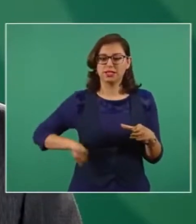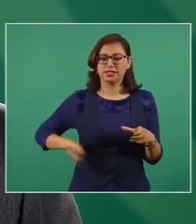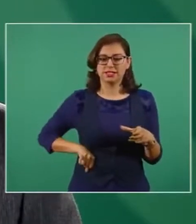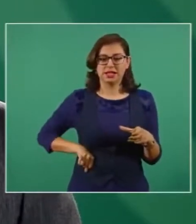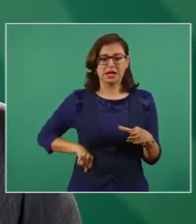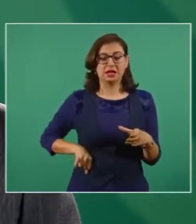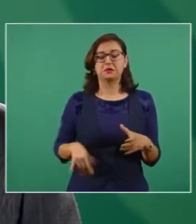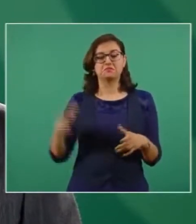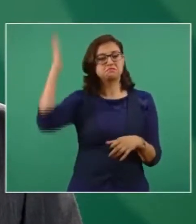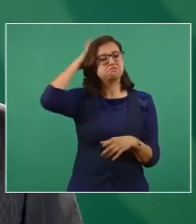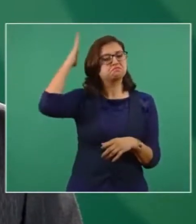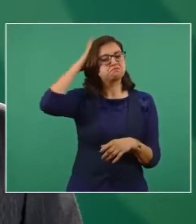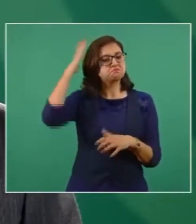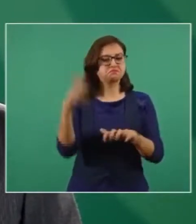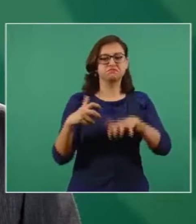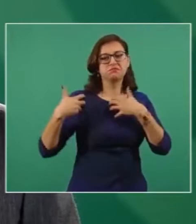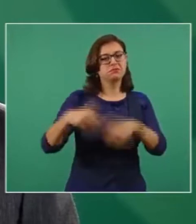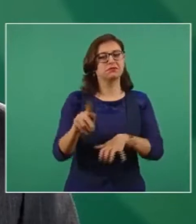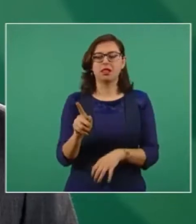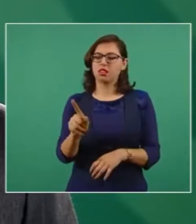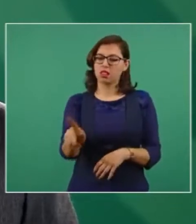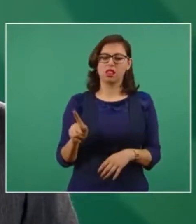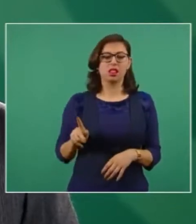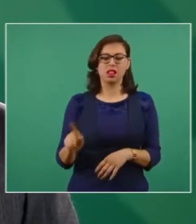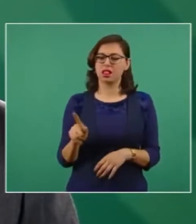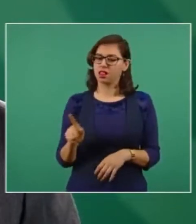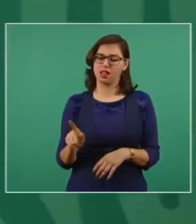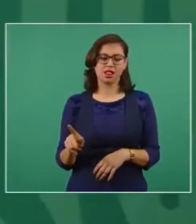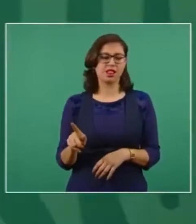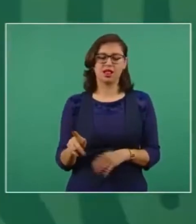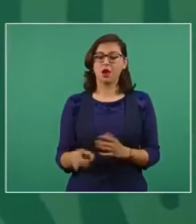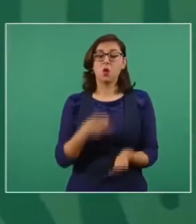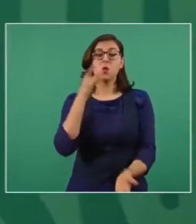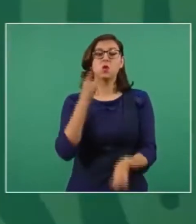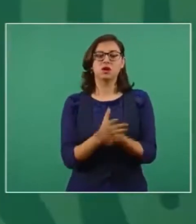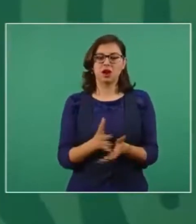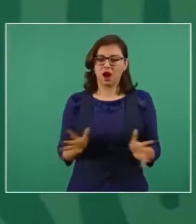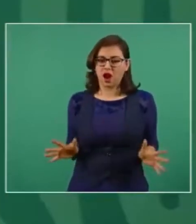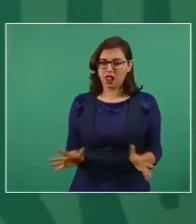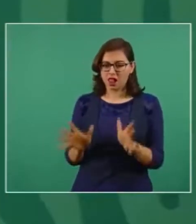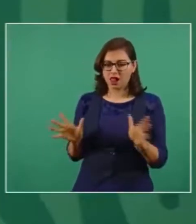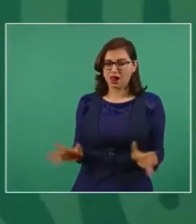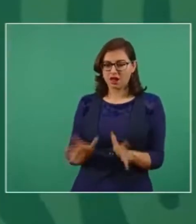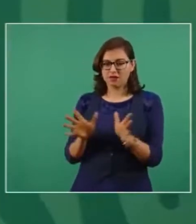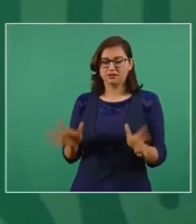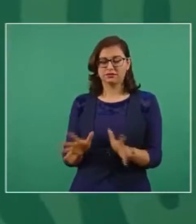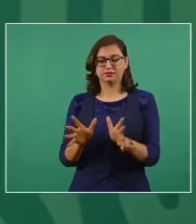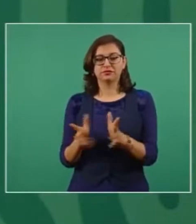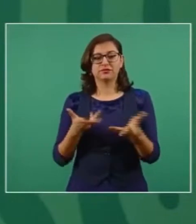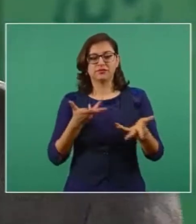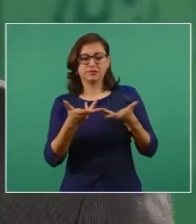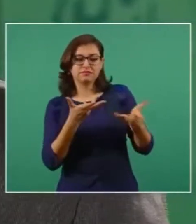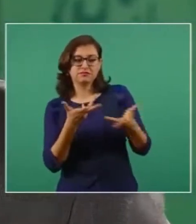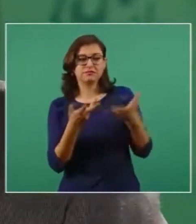pseudo líderes, que lo que quieren es buscar una negociación y muchas veces